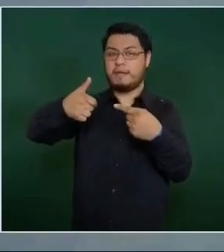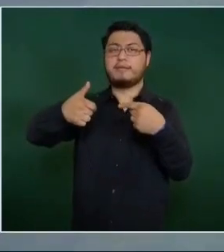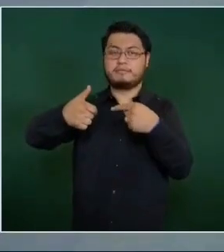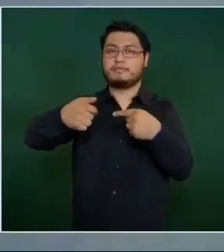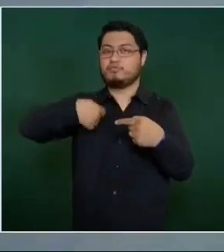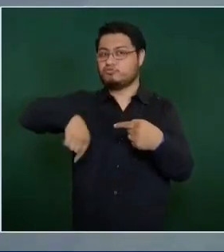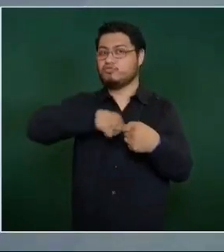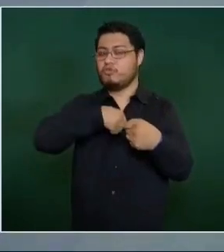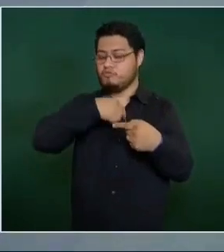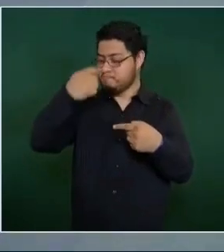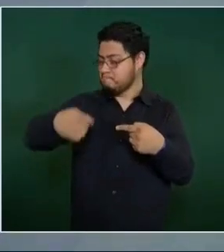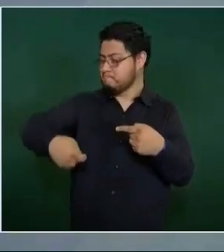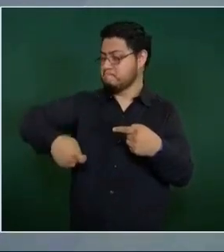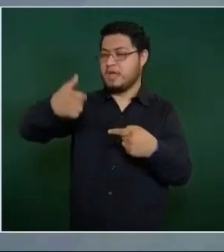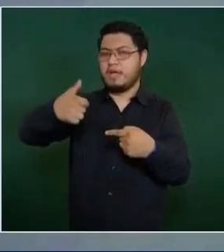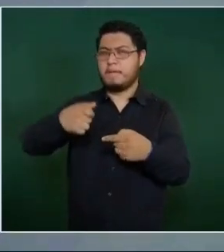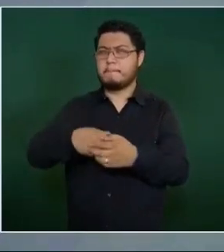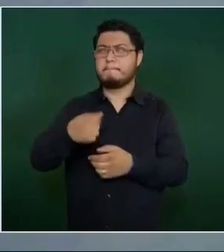en